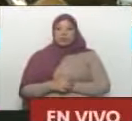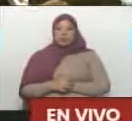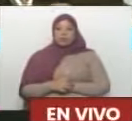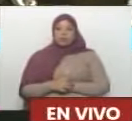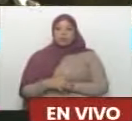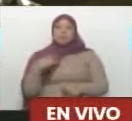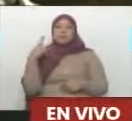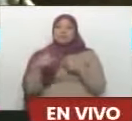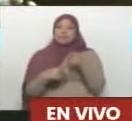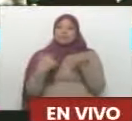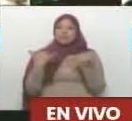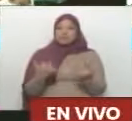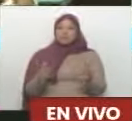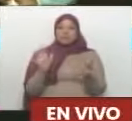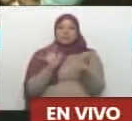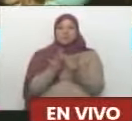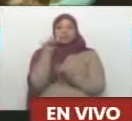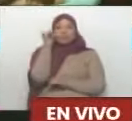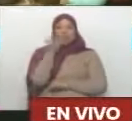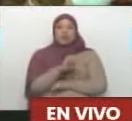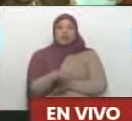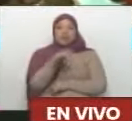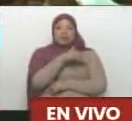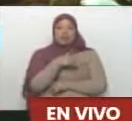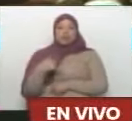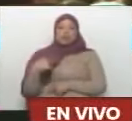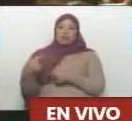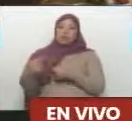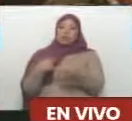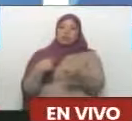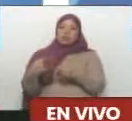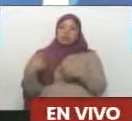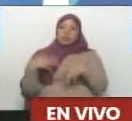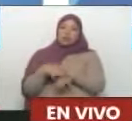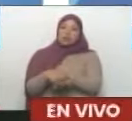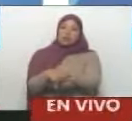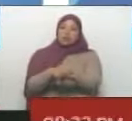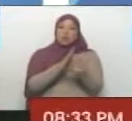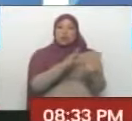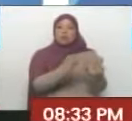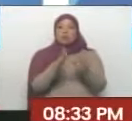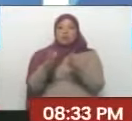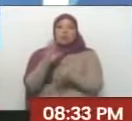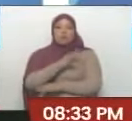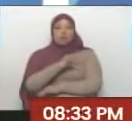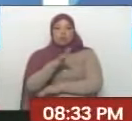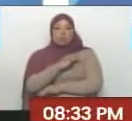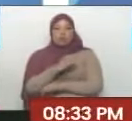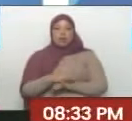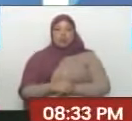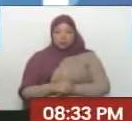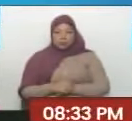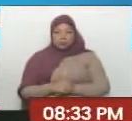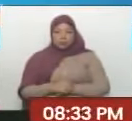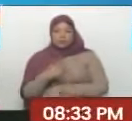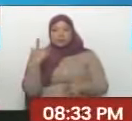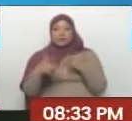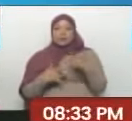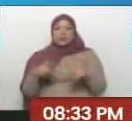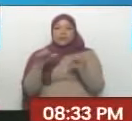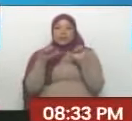para ir estableciendo una estructura de coordinación, de integración, de articulación propia, que nunca ha